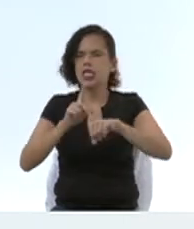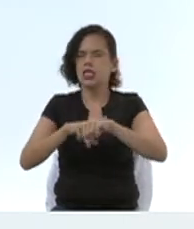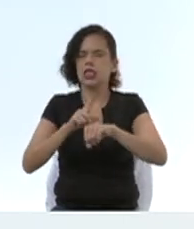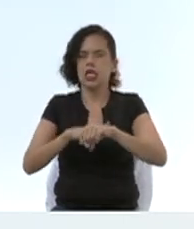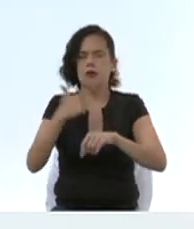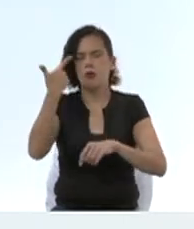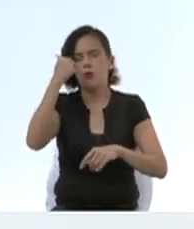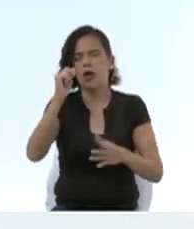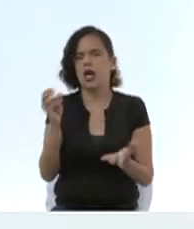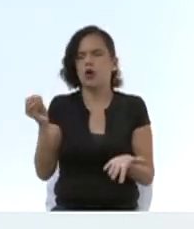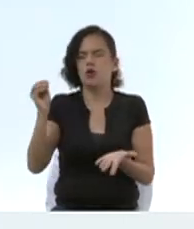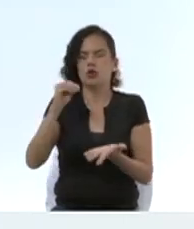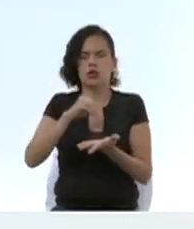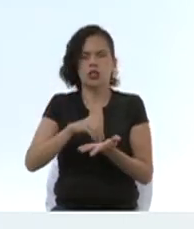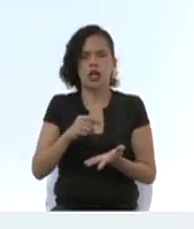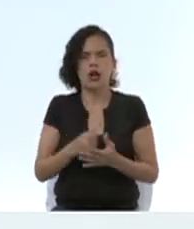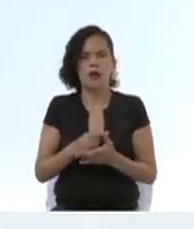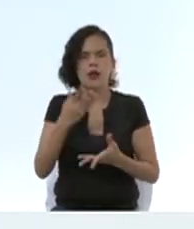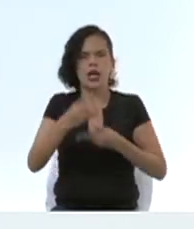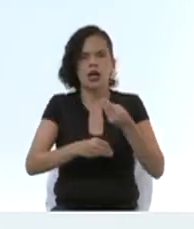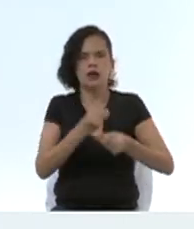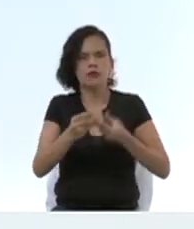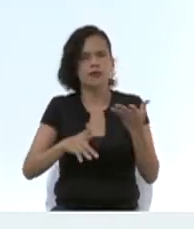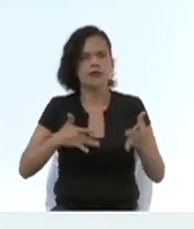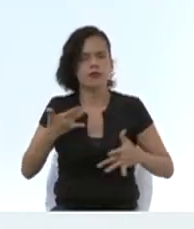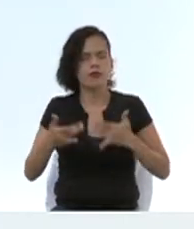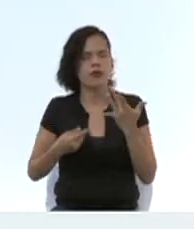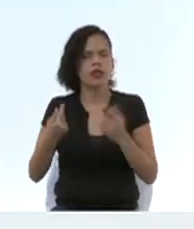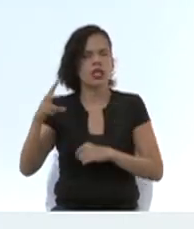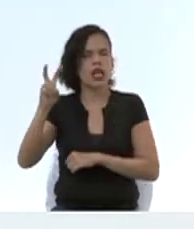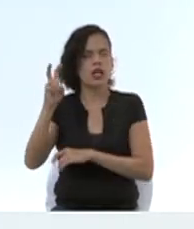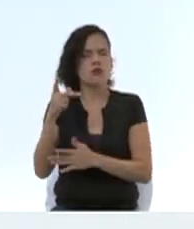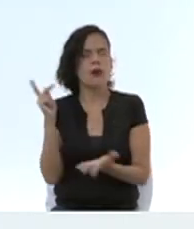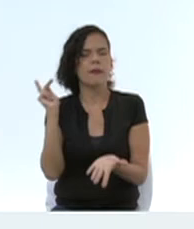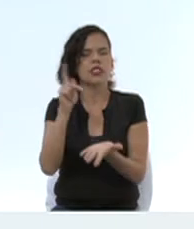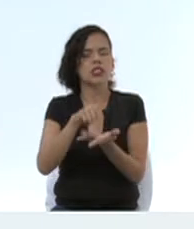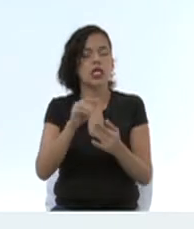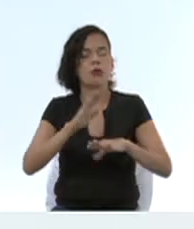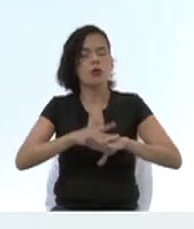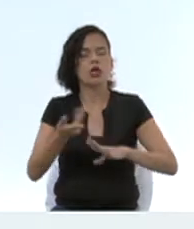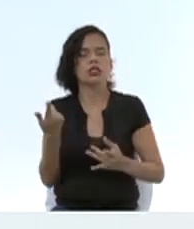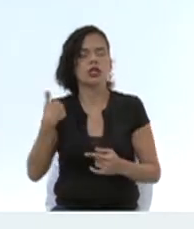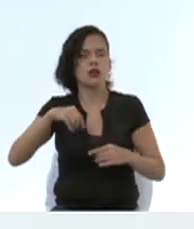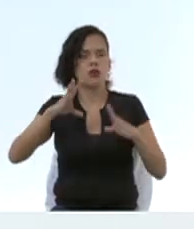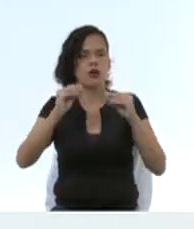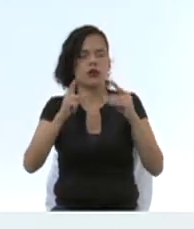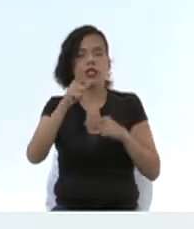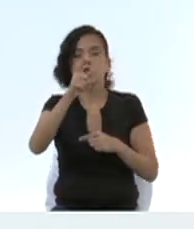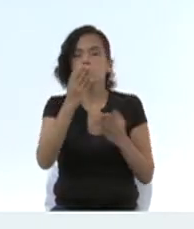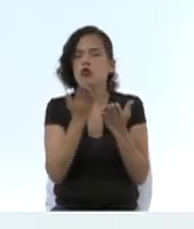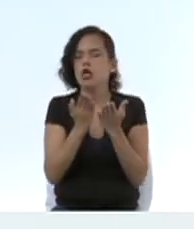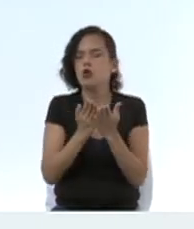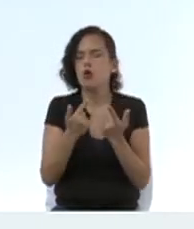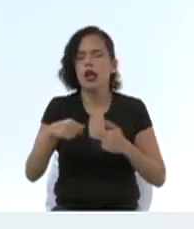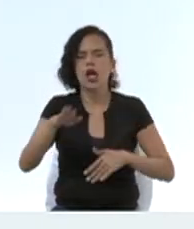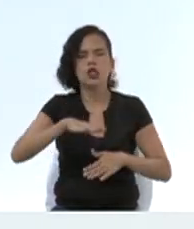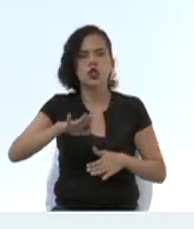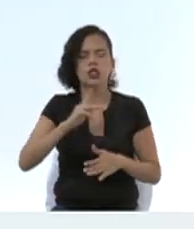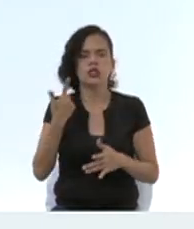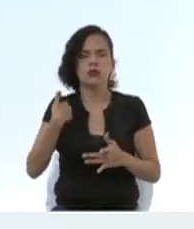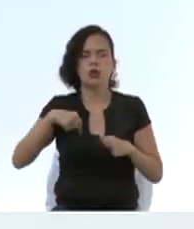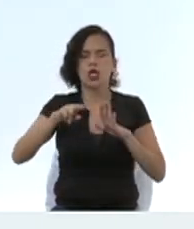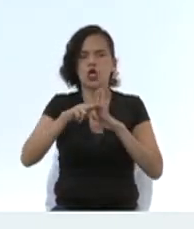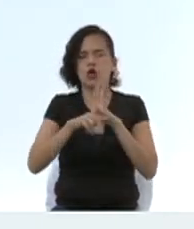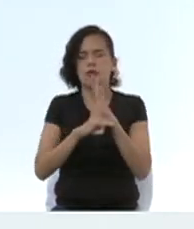para nuevamente encauzar sus acciones hacia la nueva presencialidad. Pues tenemos que hablar de eso, una escuela donde tenemos que tener medidas